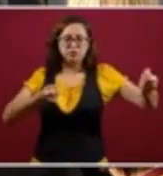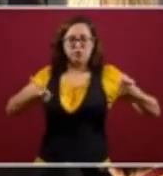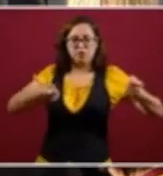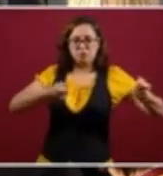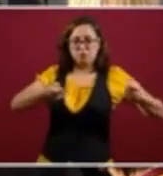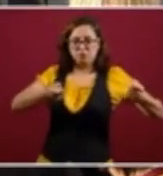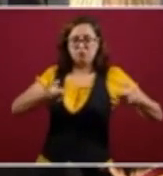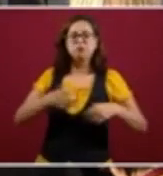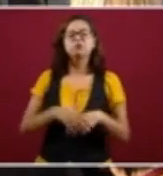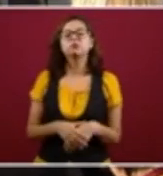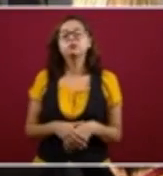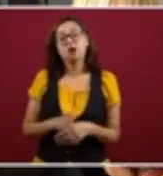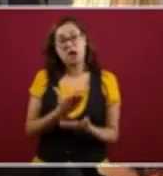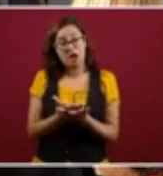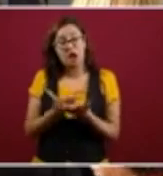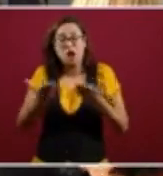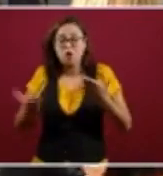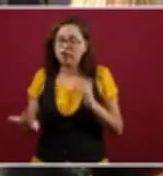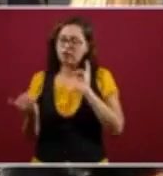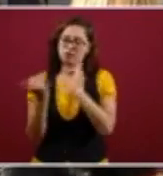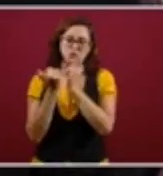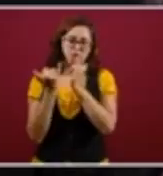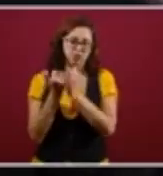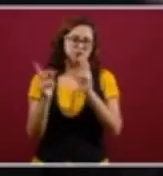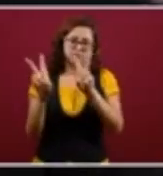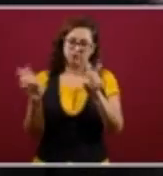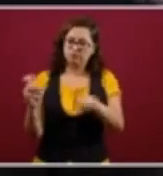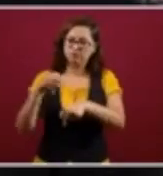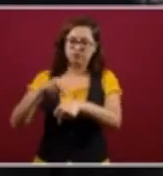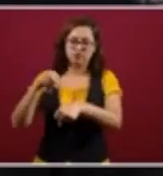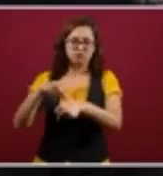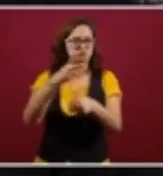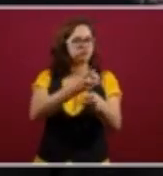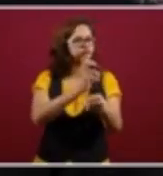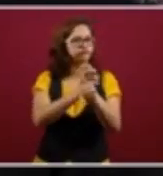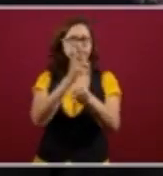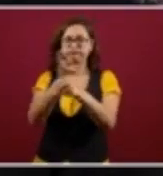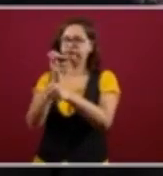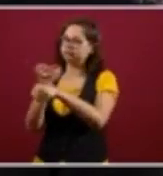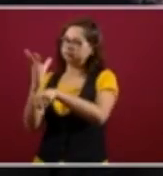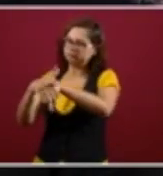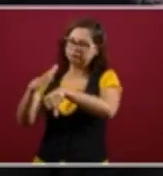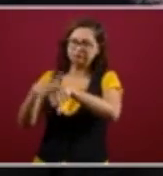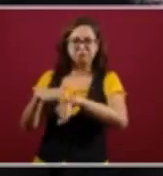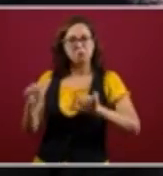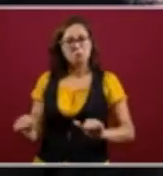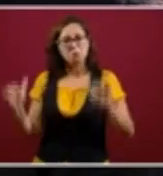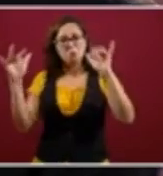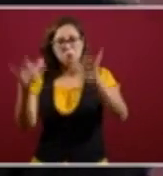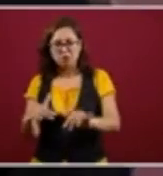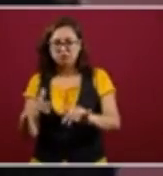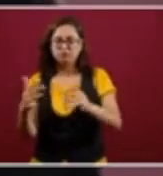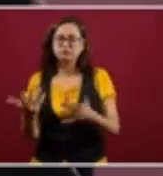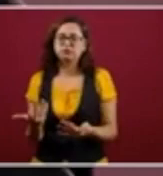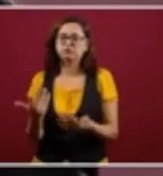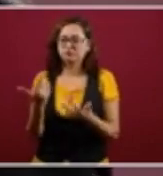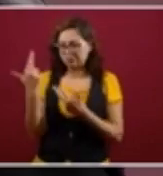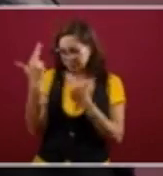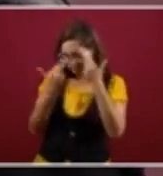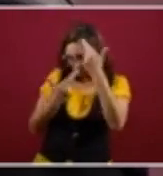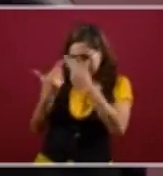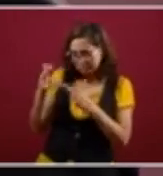guardadas las proporciones, vamos a hacer el caso de médicos y especialistas, un llamamiento, y